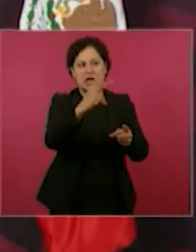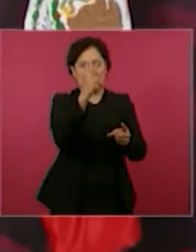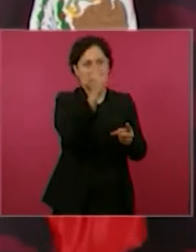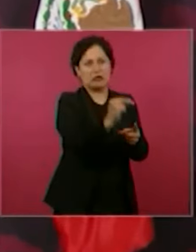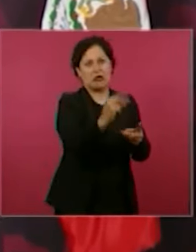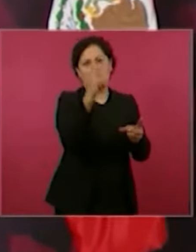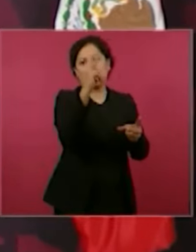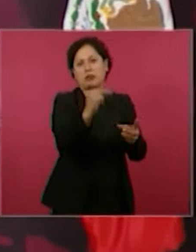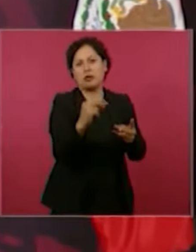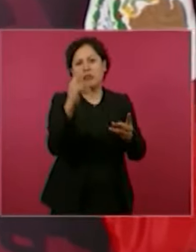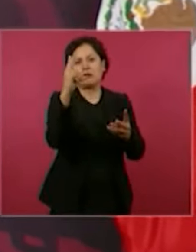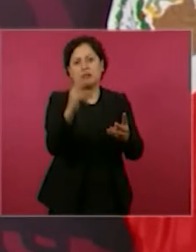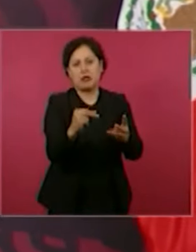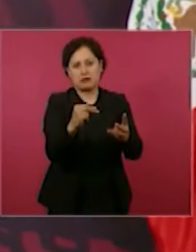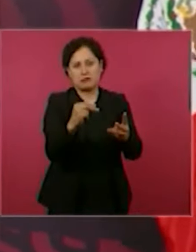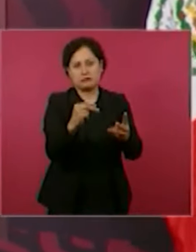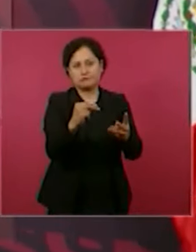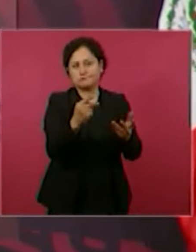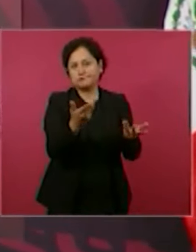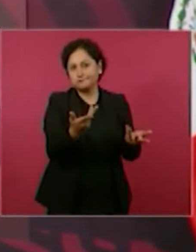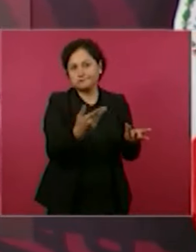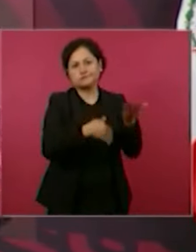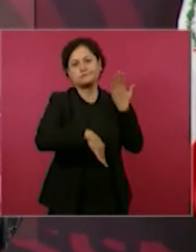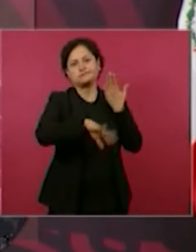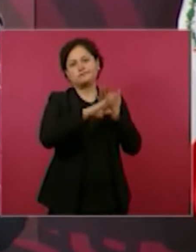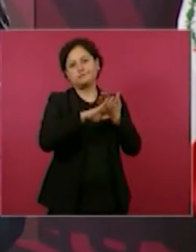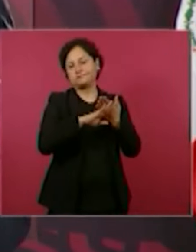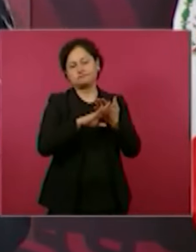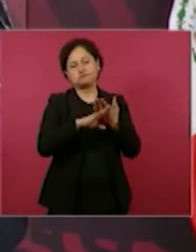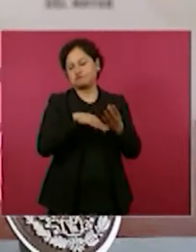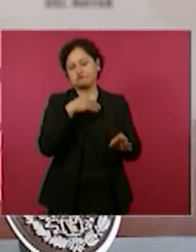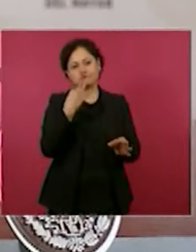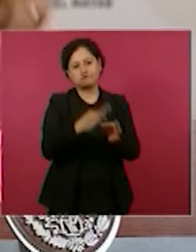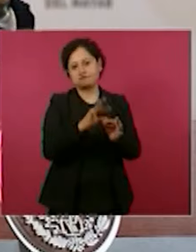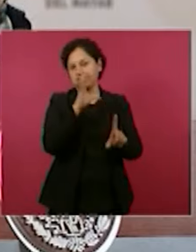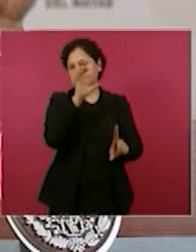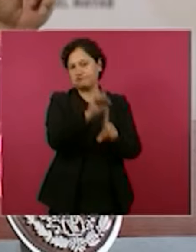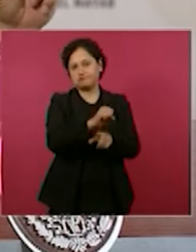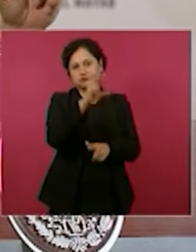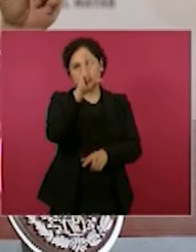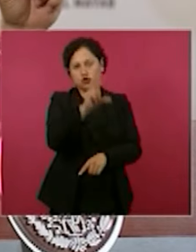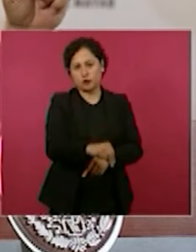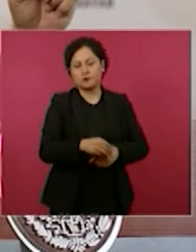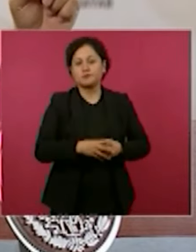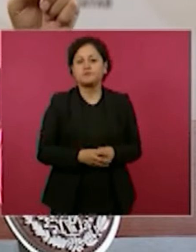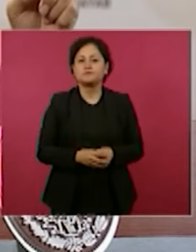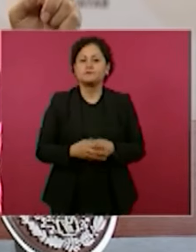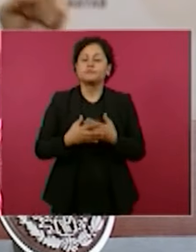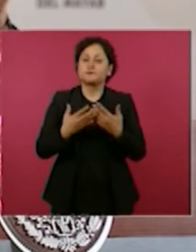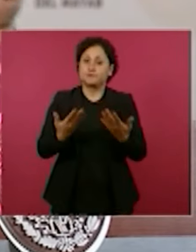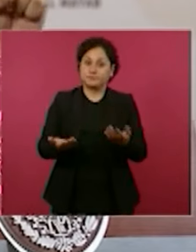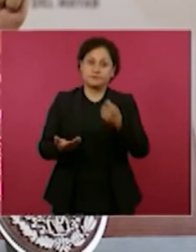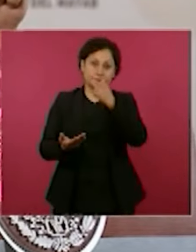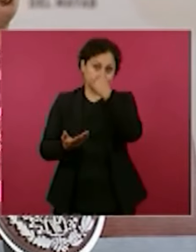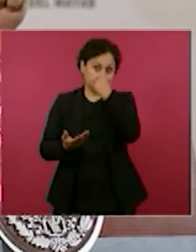Bueno, rico, norte, sur, todo lo que quieras, pero sí ha hecho una polarización que